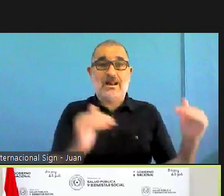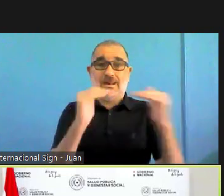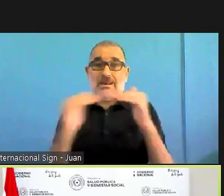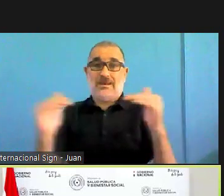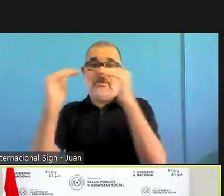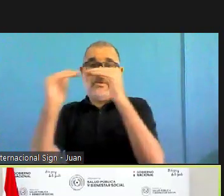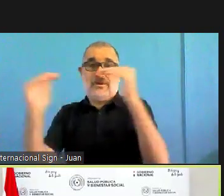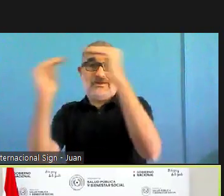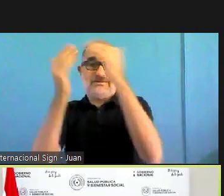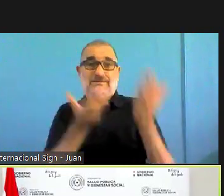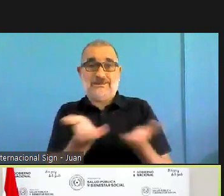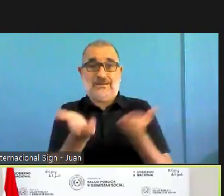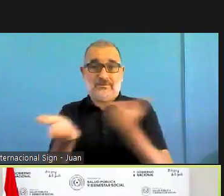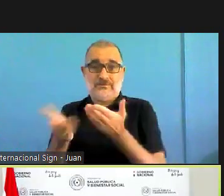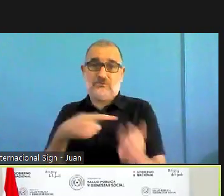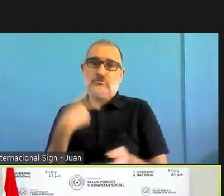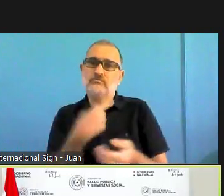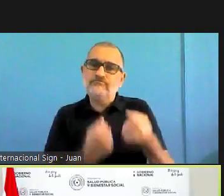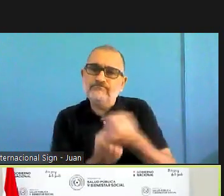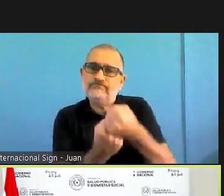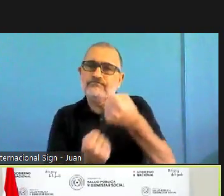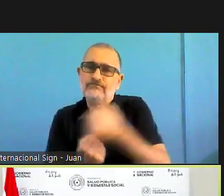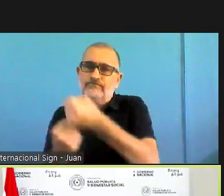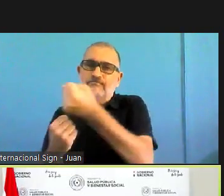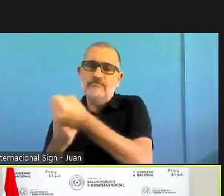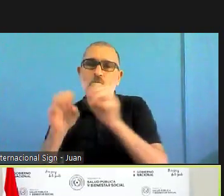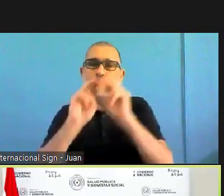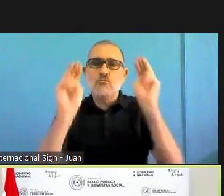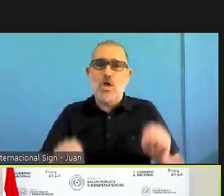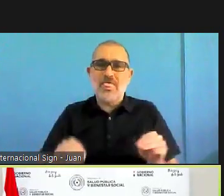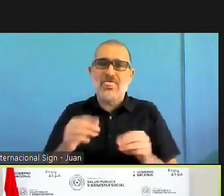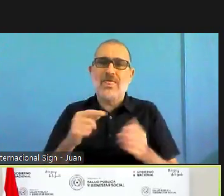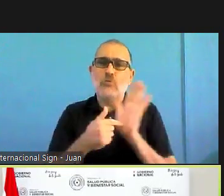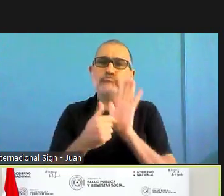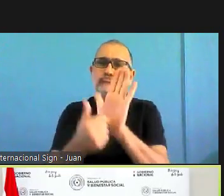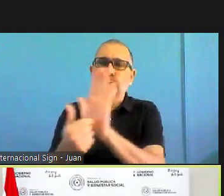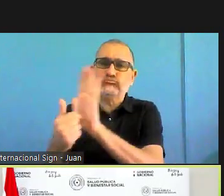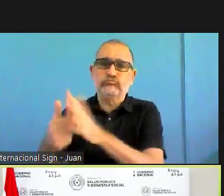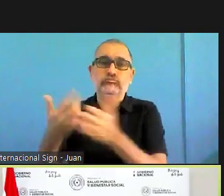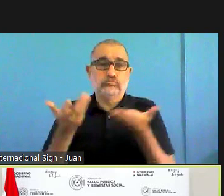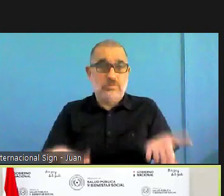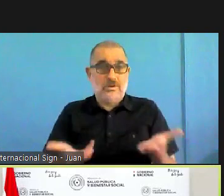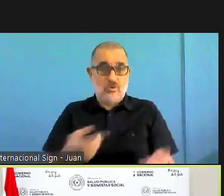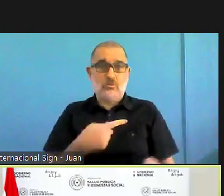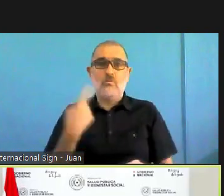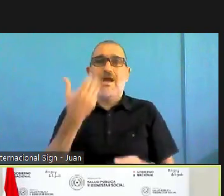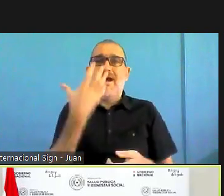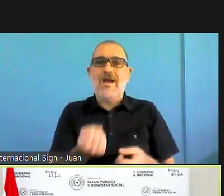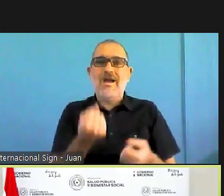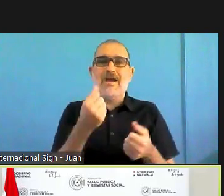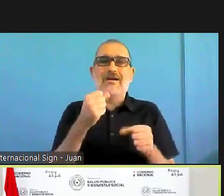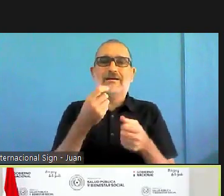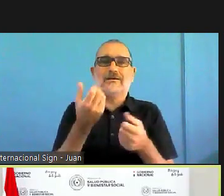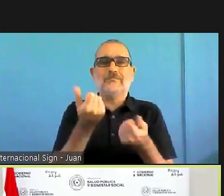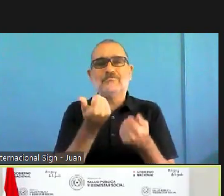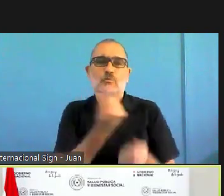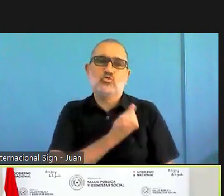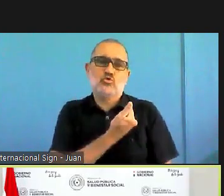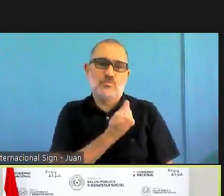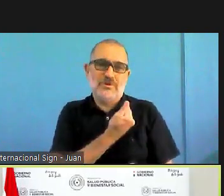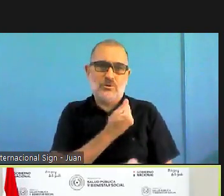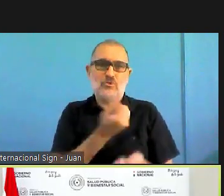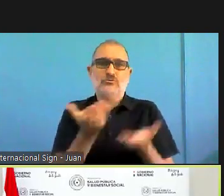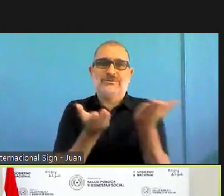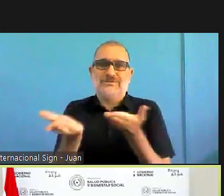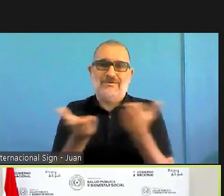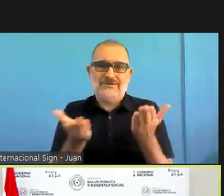respuesta al modelo de cuidados crónicos siempre estén presentes, y de hecho más del 75% de todos los servicios tuvieron prácticamente una